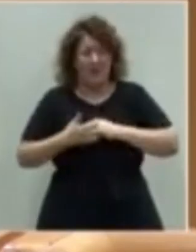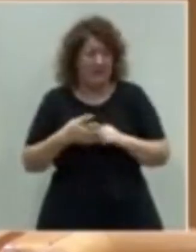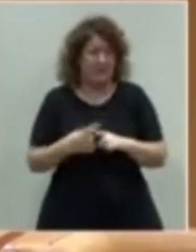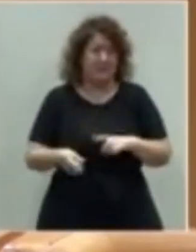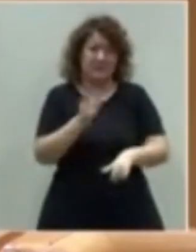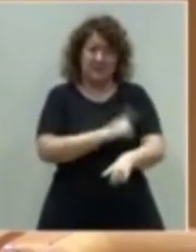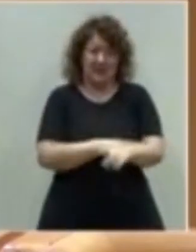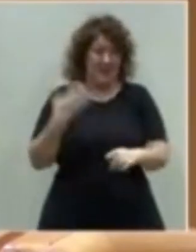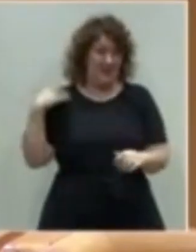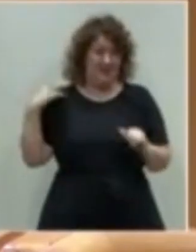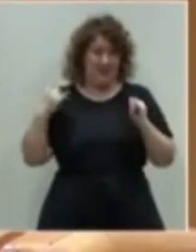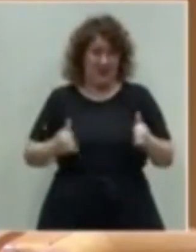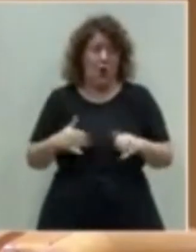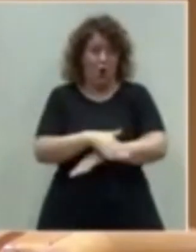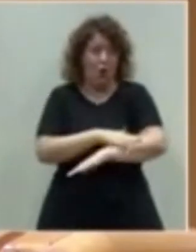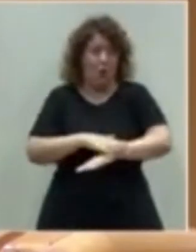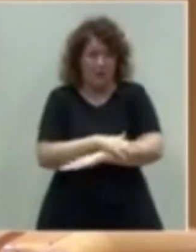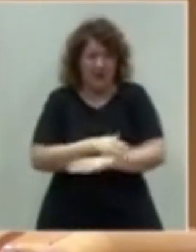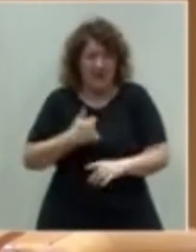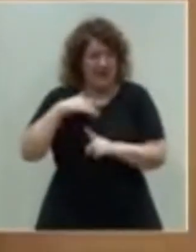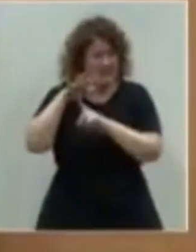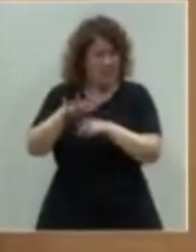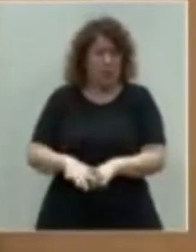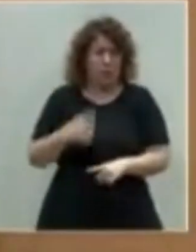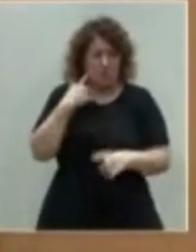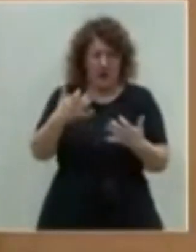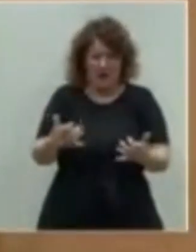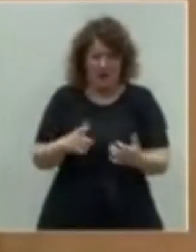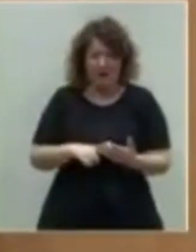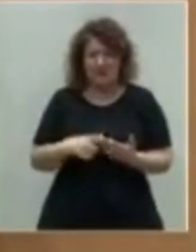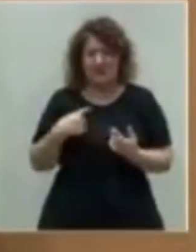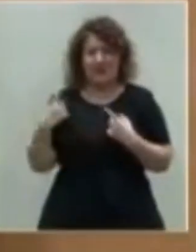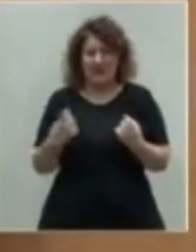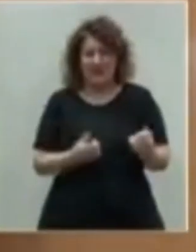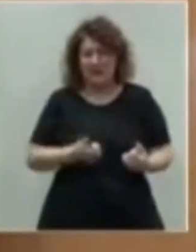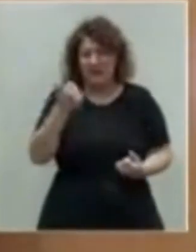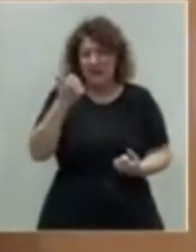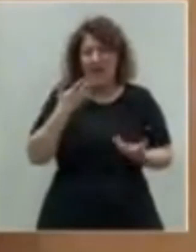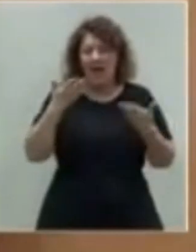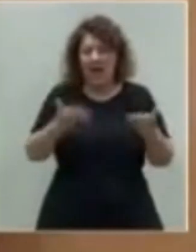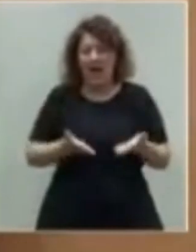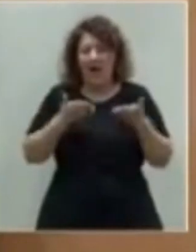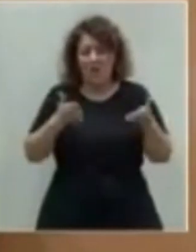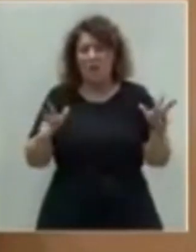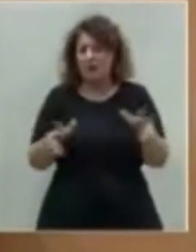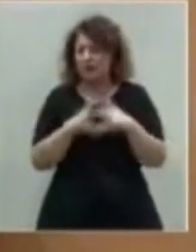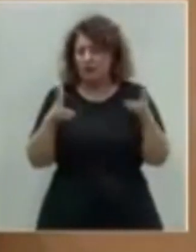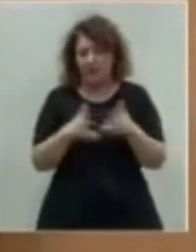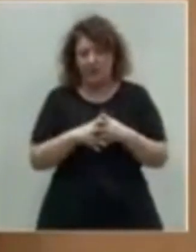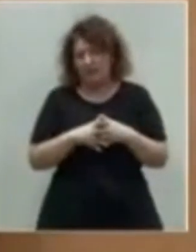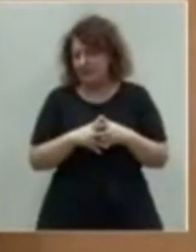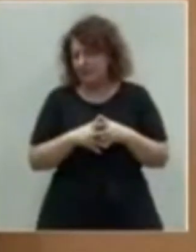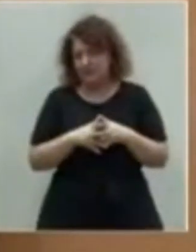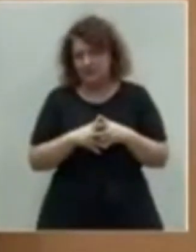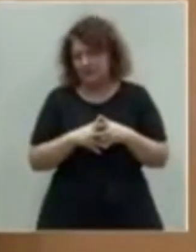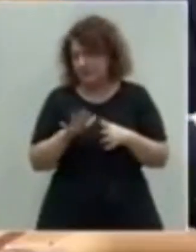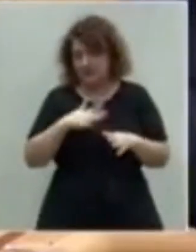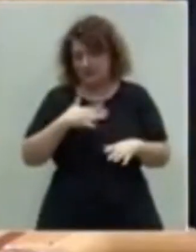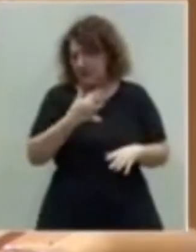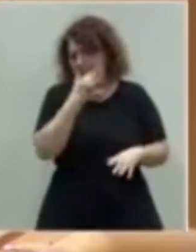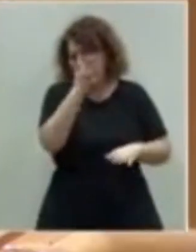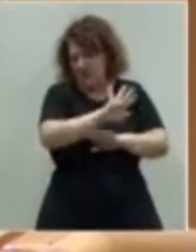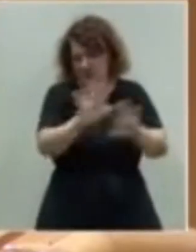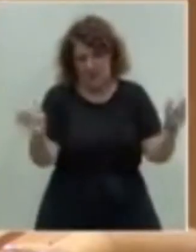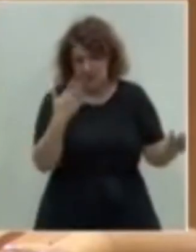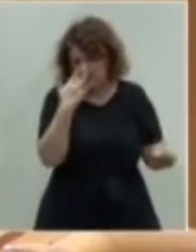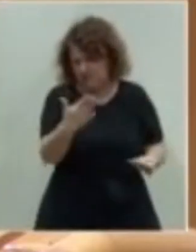que ustedes gobiernan, hay más gente en exclusión social y hay más gente que necesita de las ayudas sociales, me parece cuando menos indecente, señor